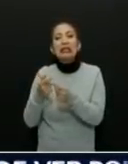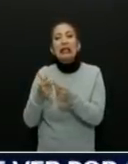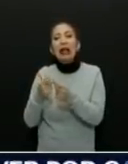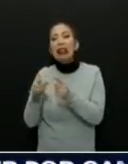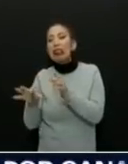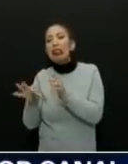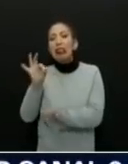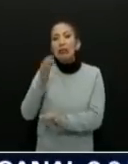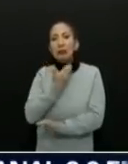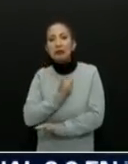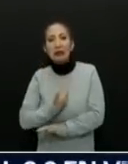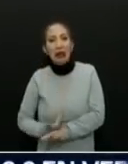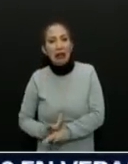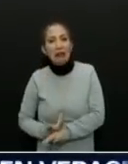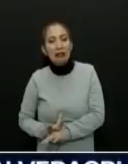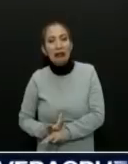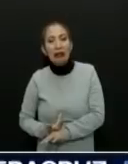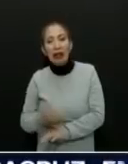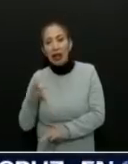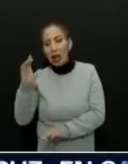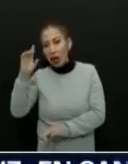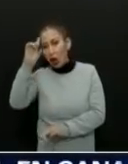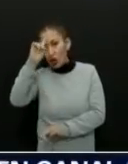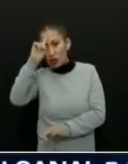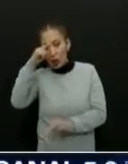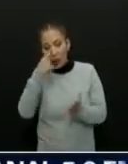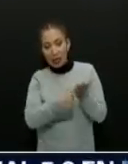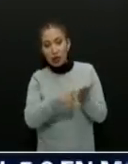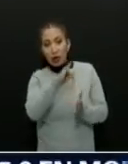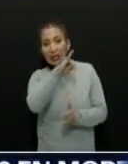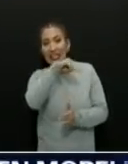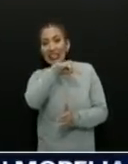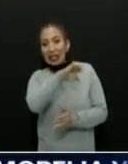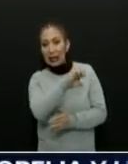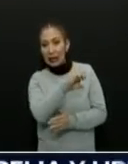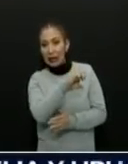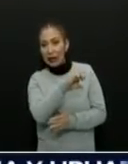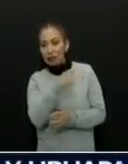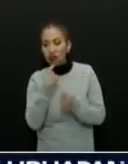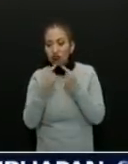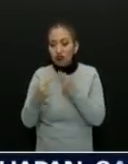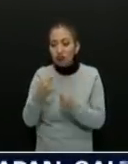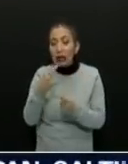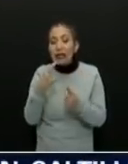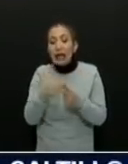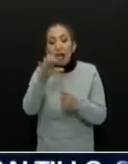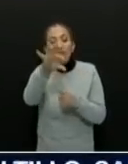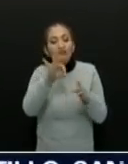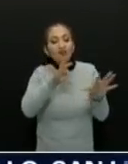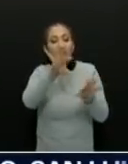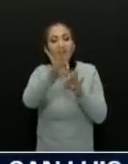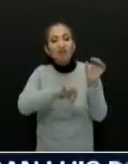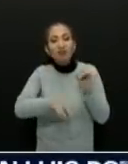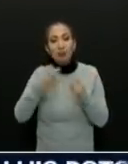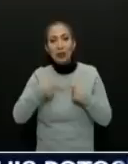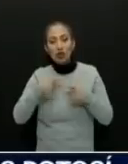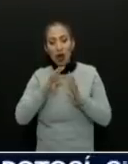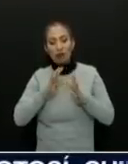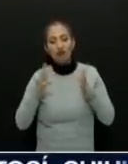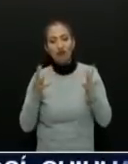presidente del Consejo, del INE, y quiénes los consejeros.